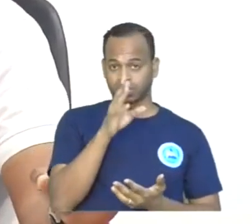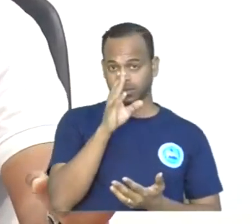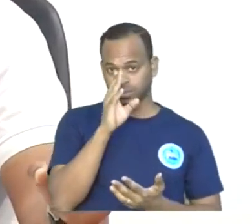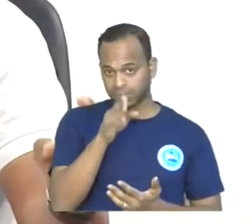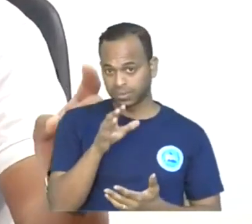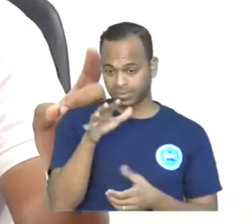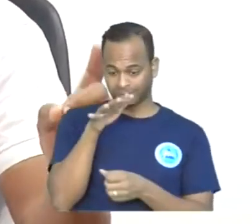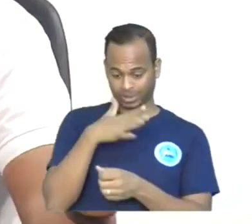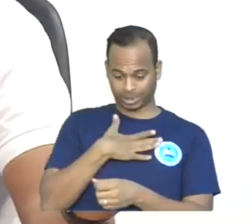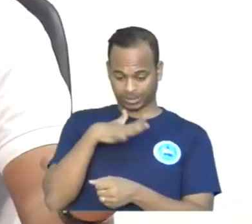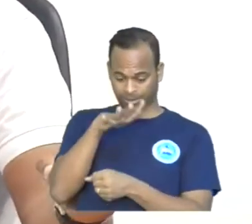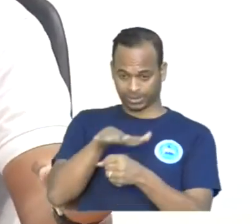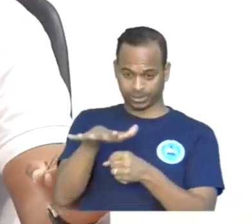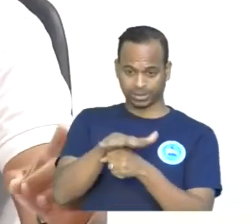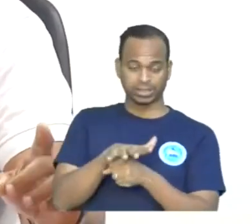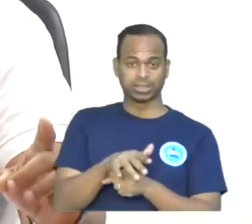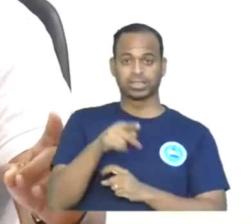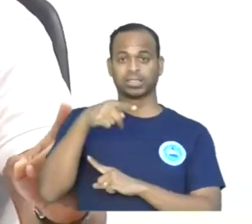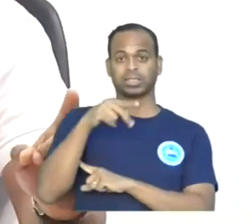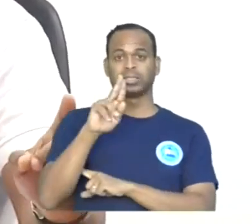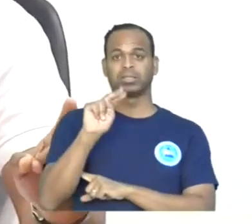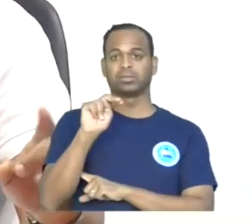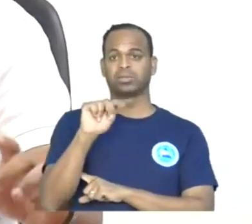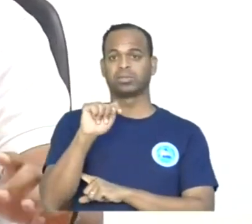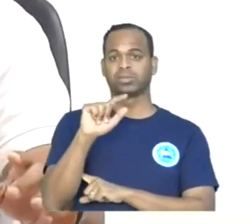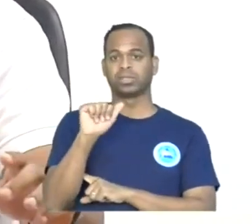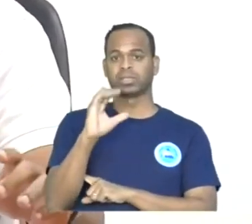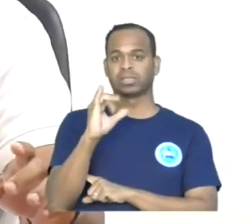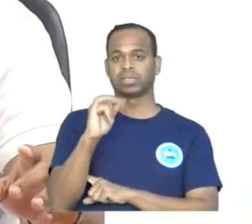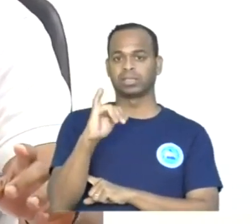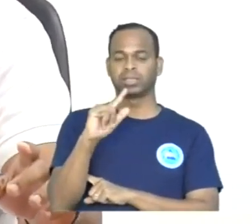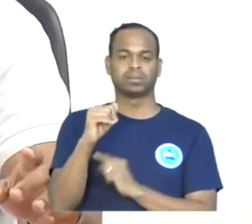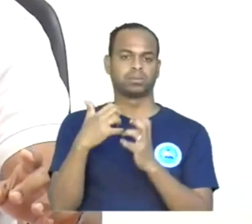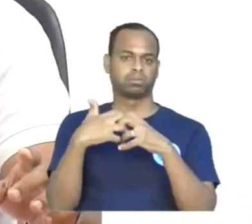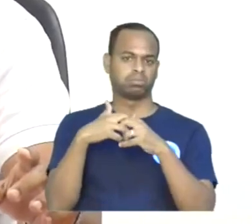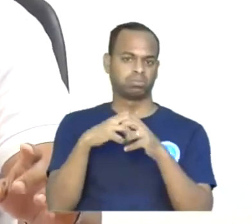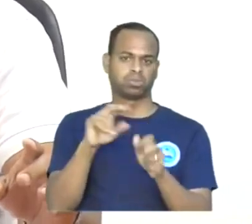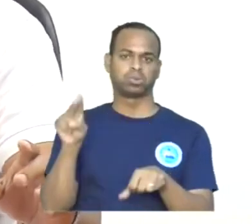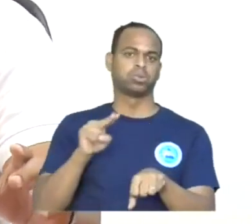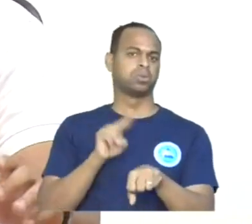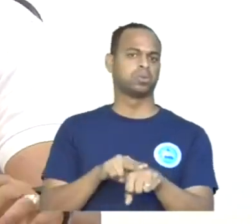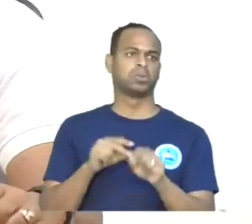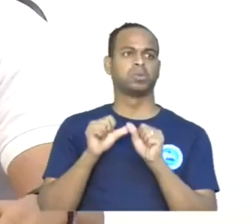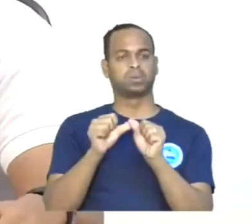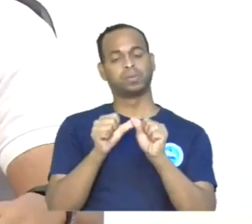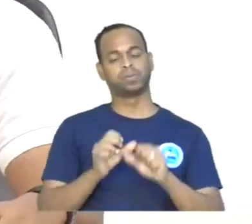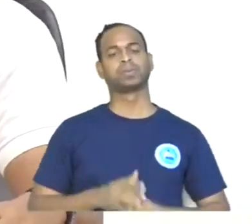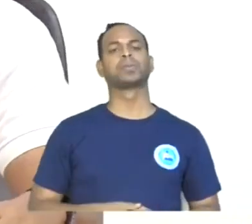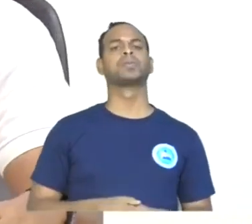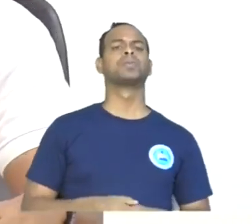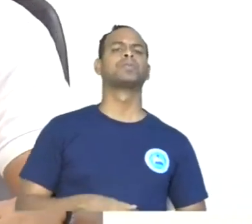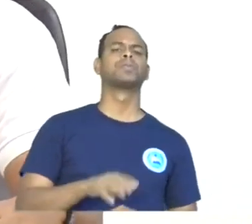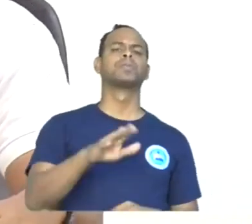de mi jurisdicción, pero la central Punta Catalina se mantiene en operación en estado normal.